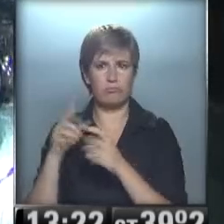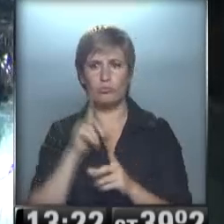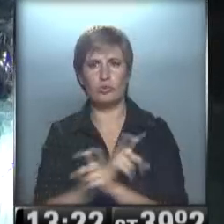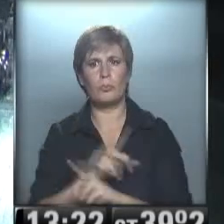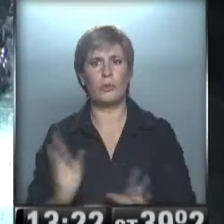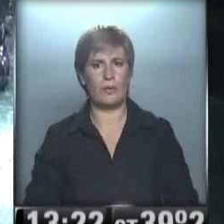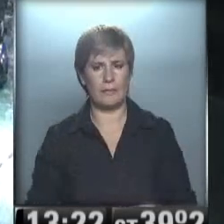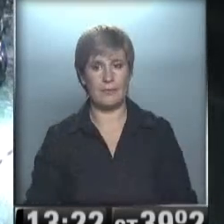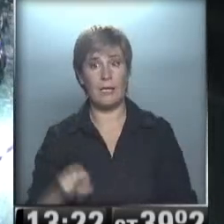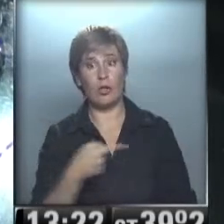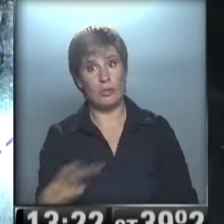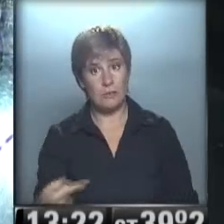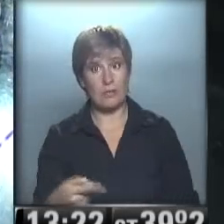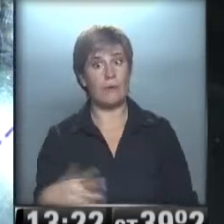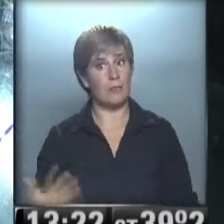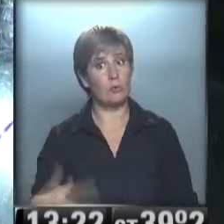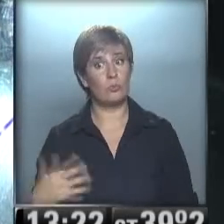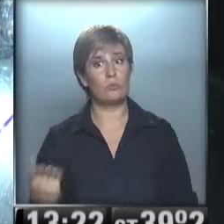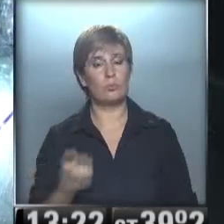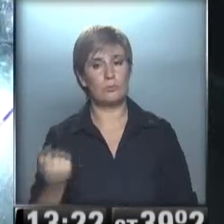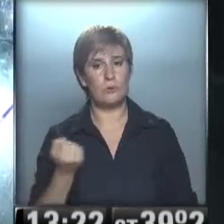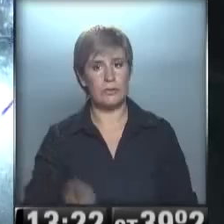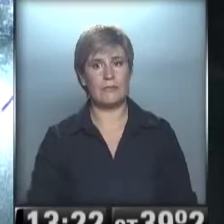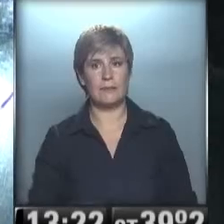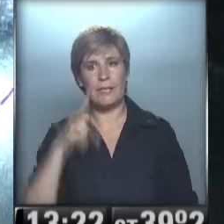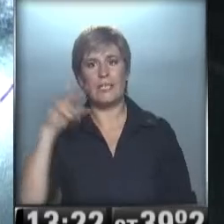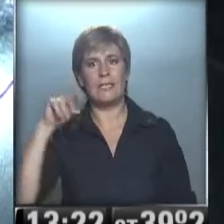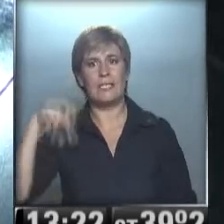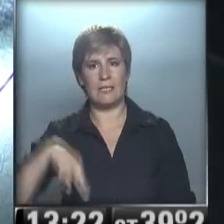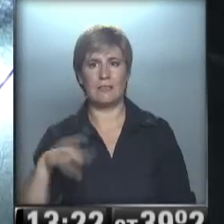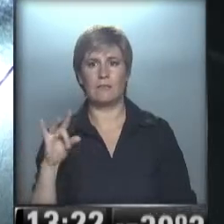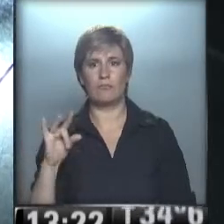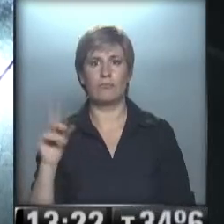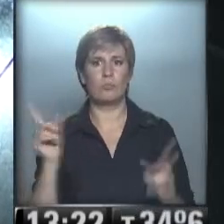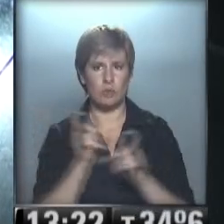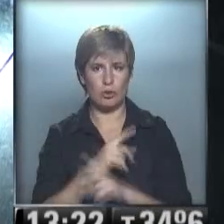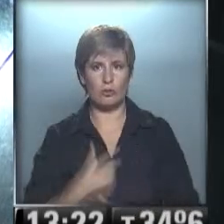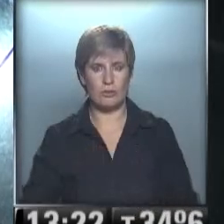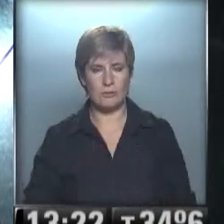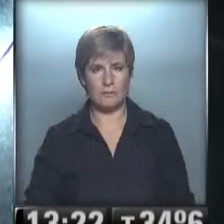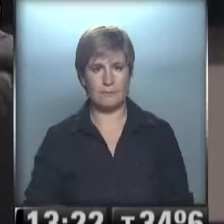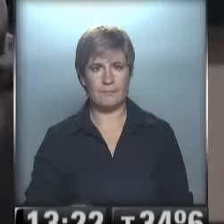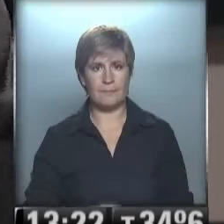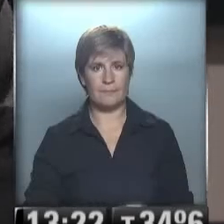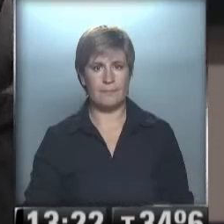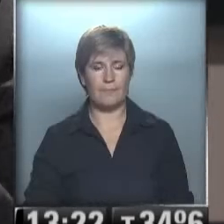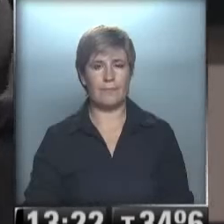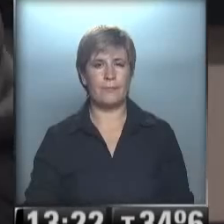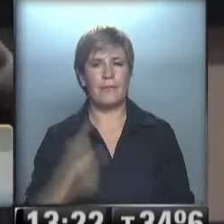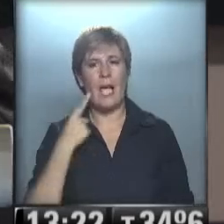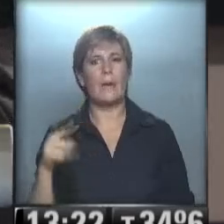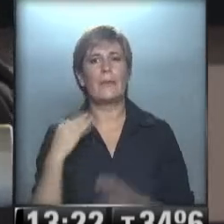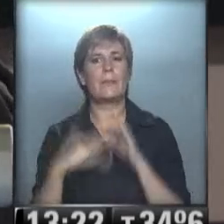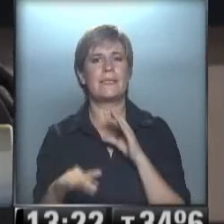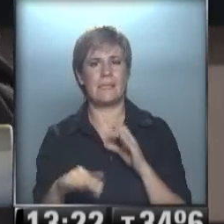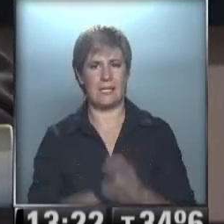para esta semana que viene va a ser importante para Irán, ¿no? Varias cosas en juego. Sí. Vamos rápidamente a ver algunos mensajes, o por lo